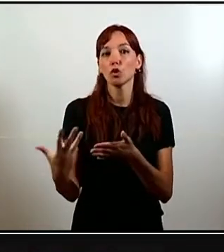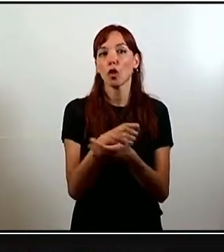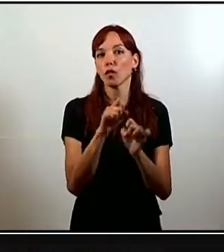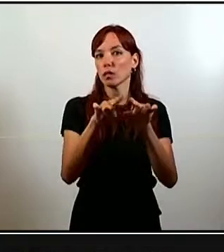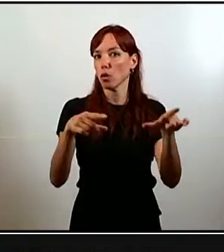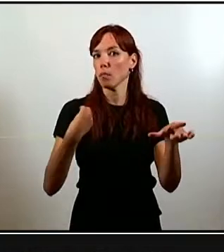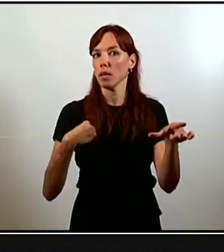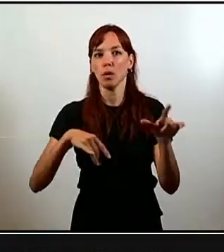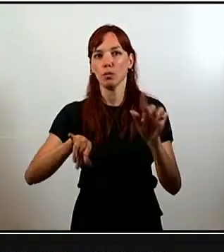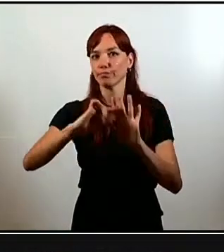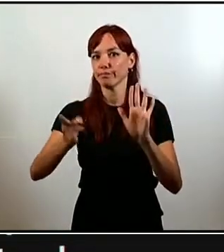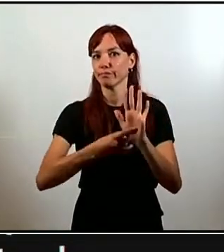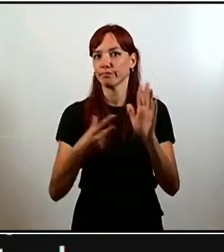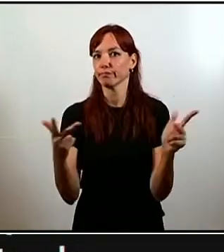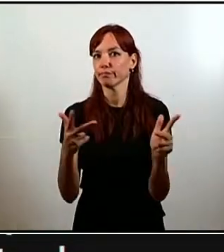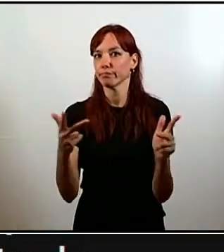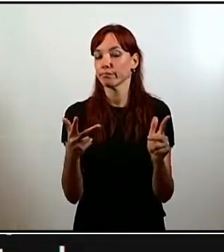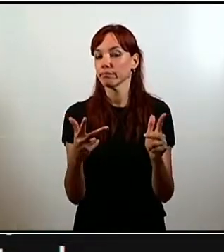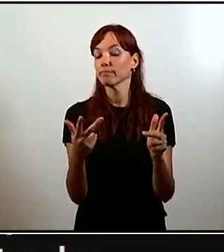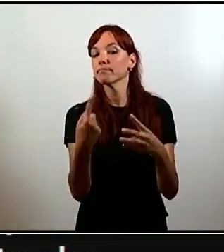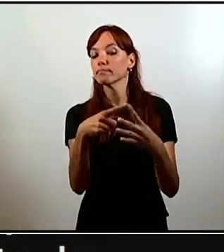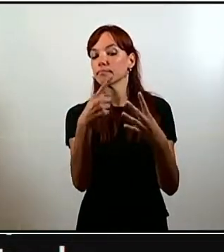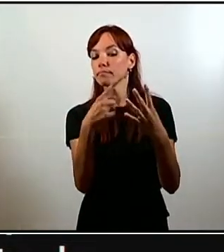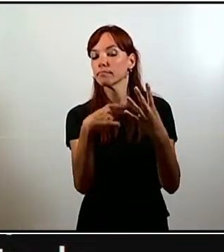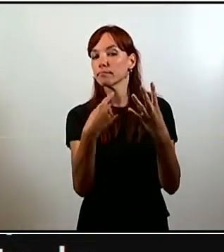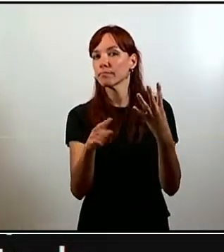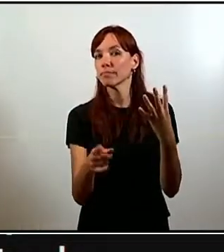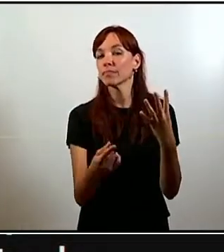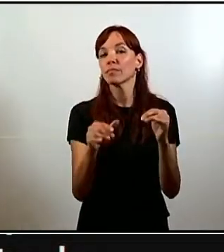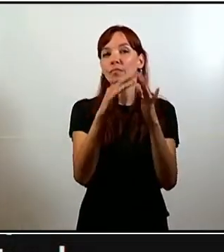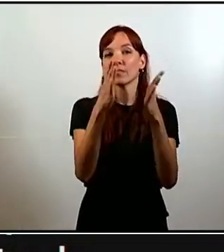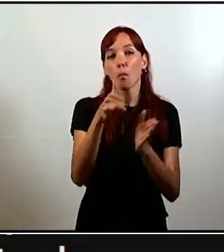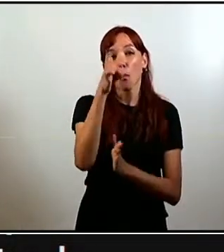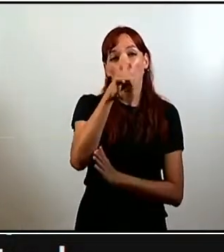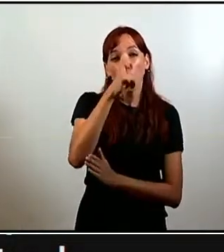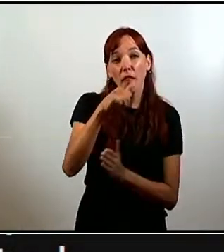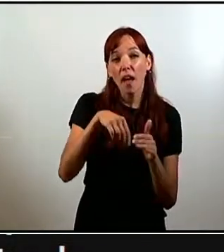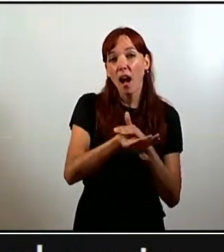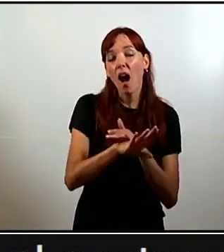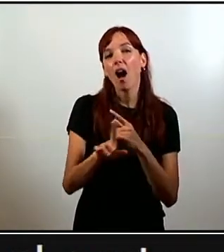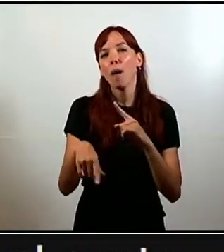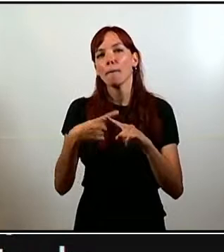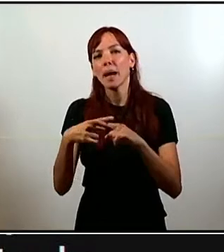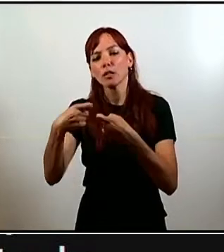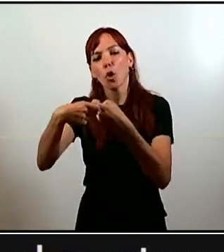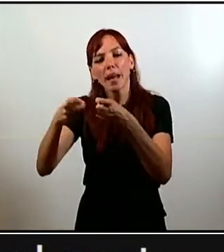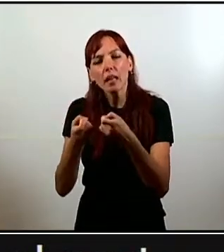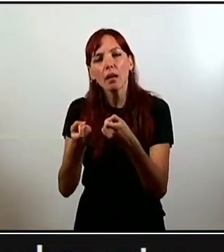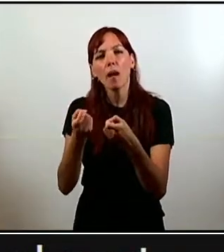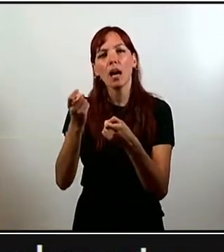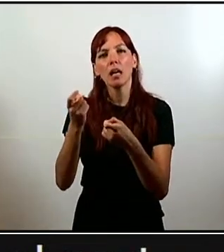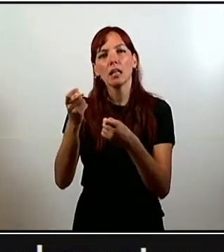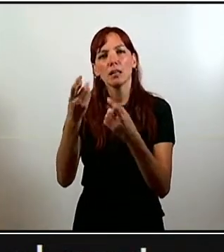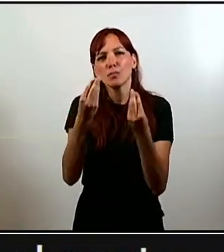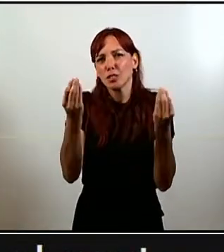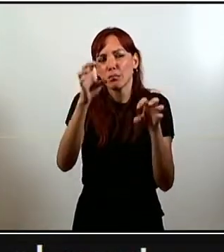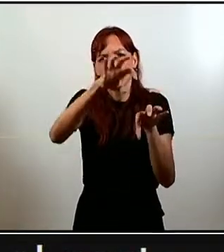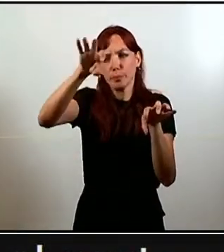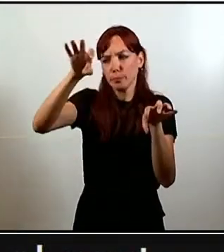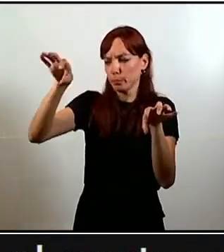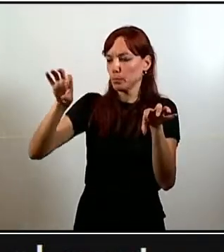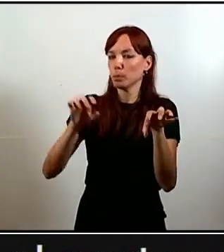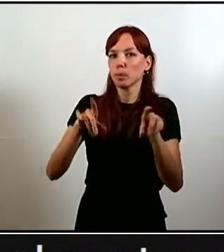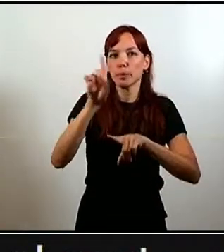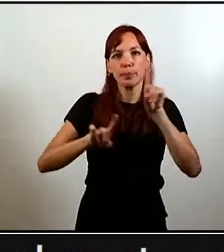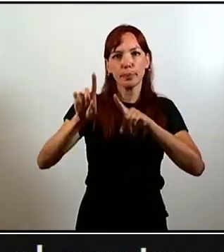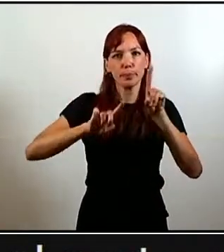sector. Y son muchas las bodegas y las cooperativas que venían arrastrando problemas desde la crisis